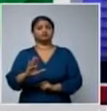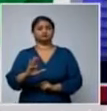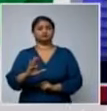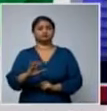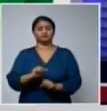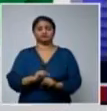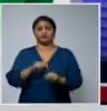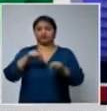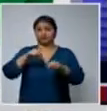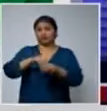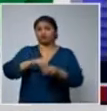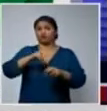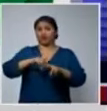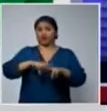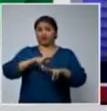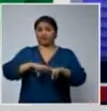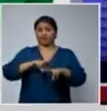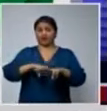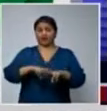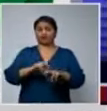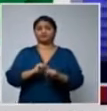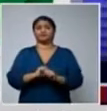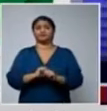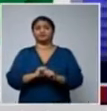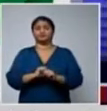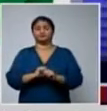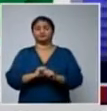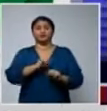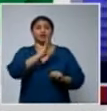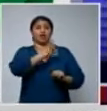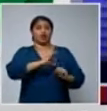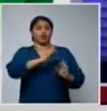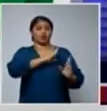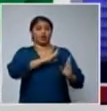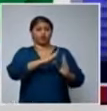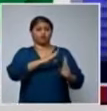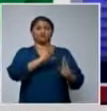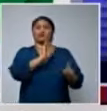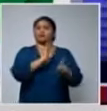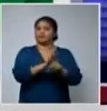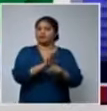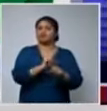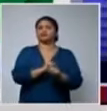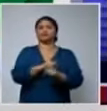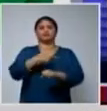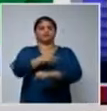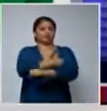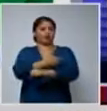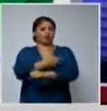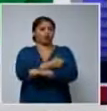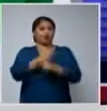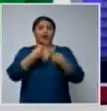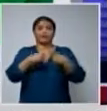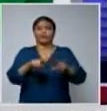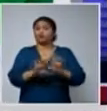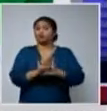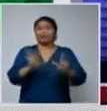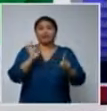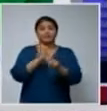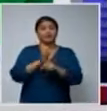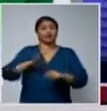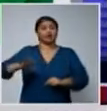en La Habana y Abdala en el territorio oriental. Pero hasta que eso se incremente,